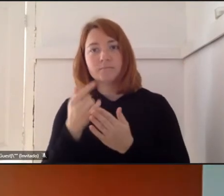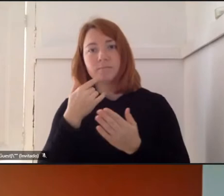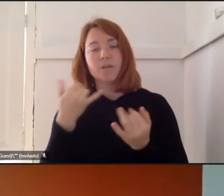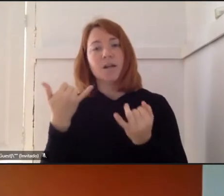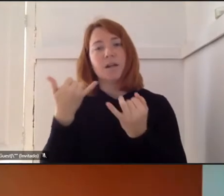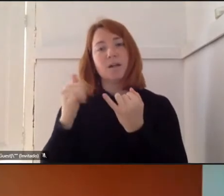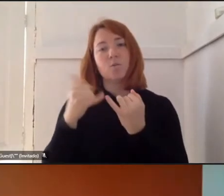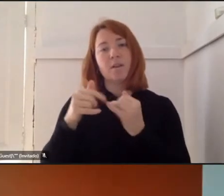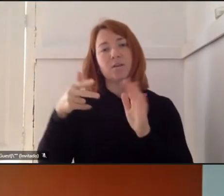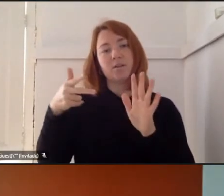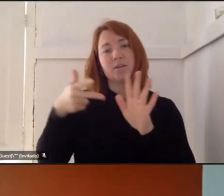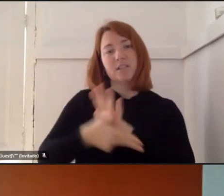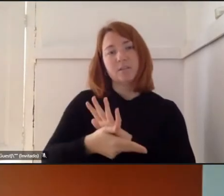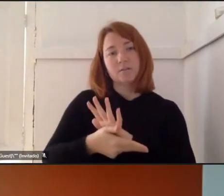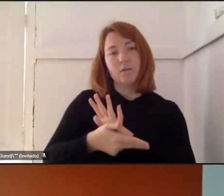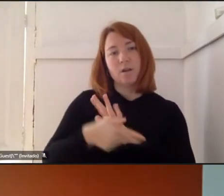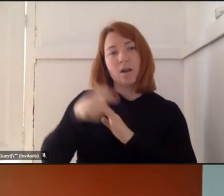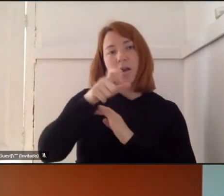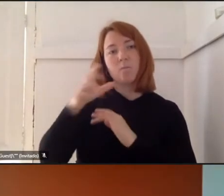de las mujeres o de...